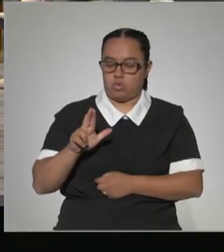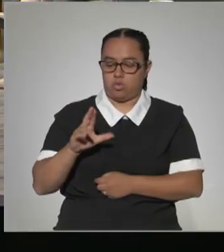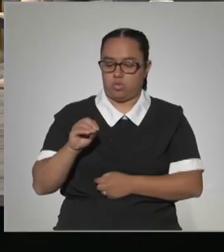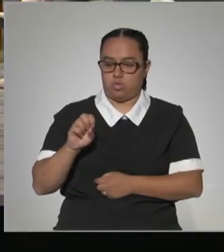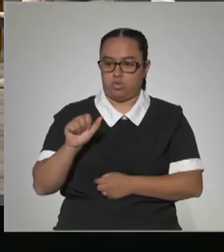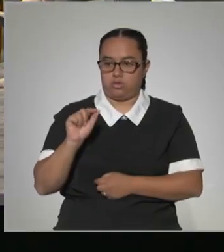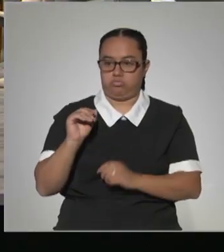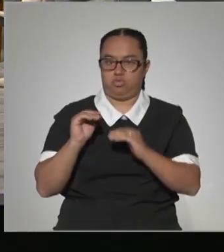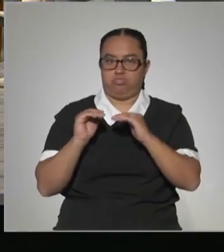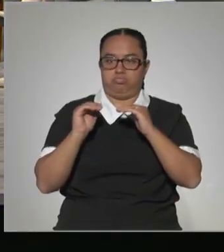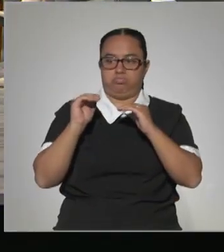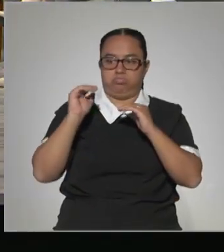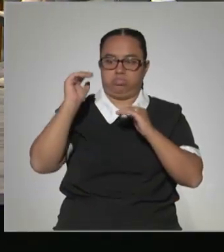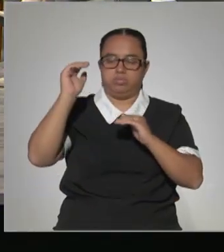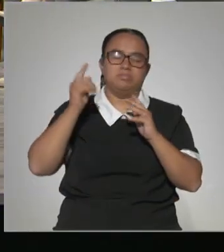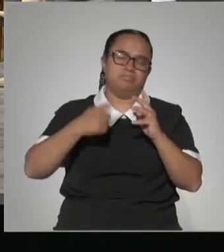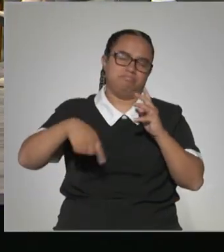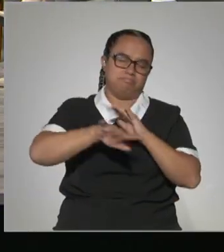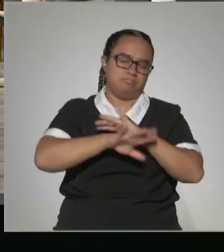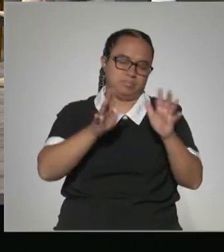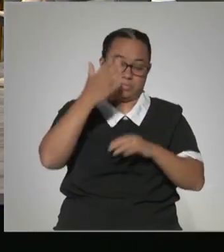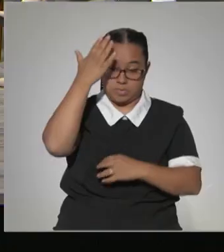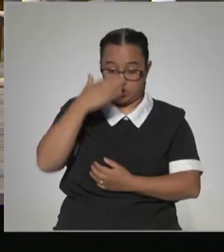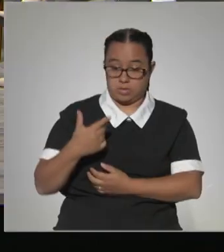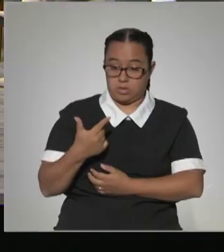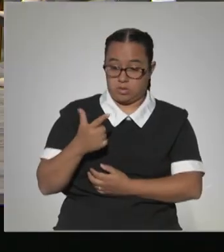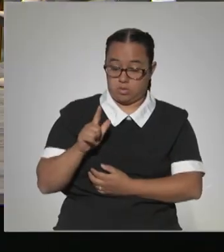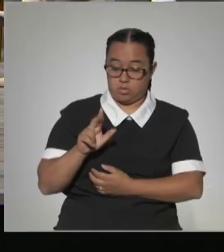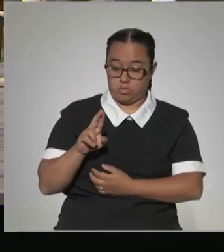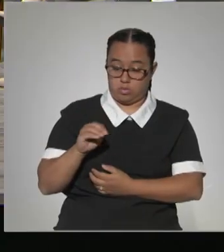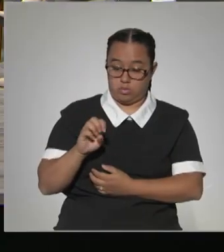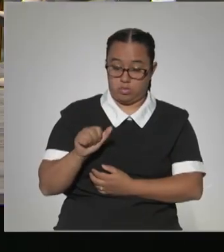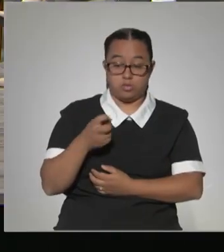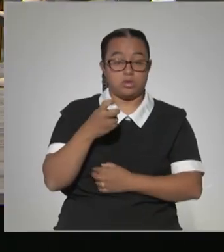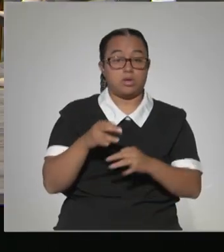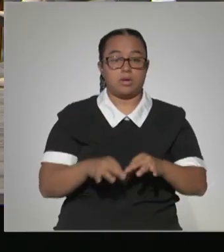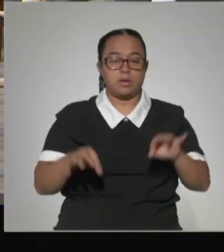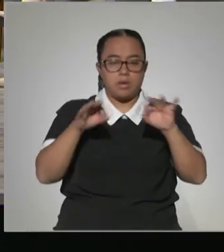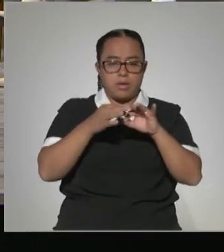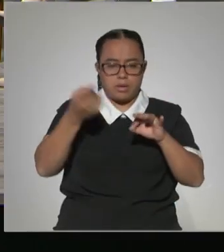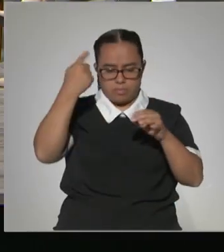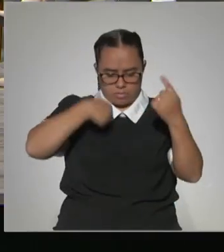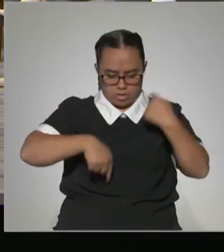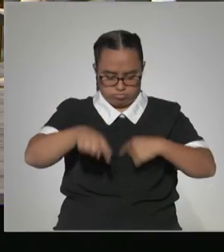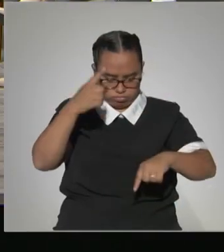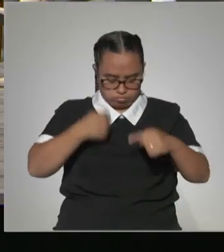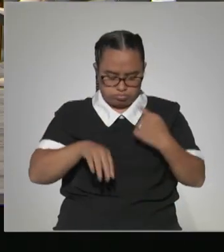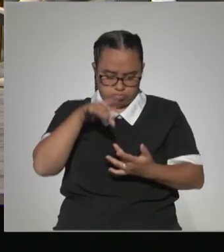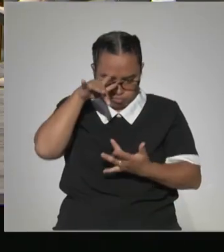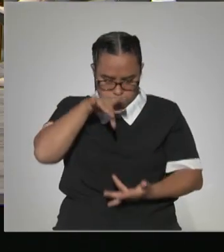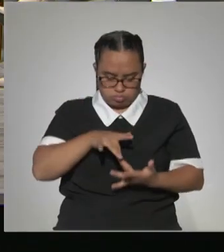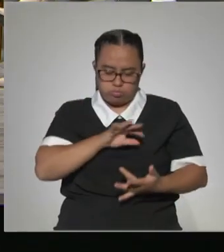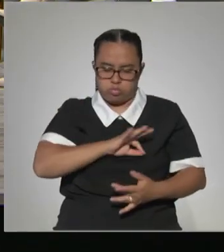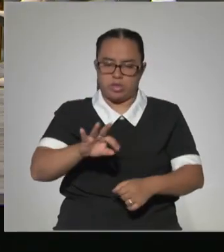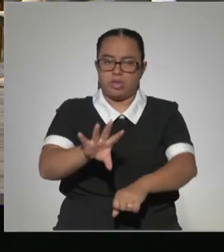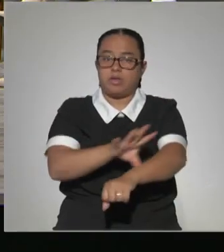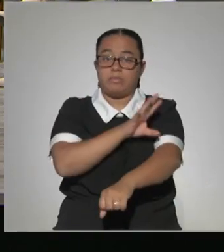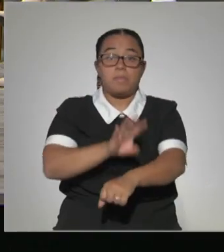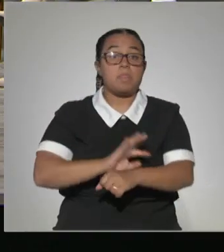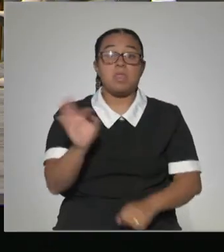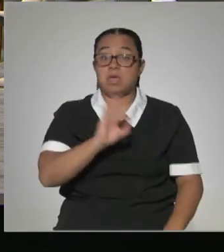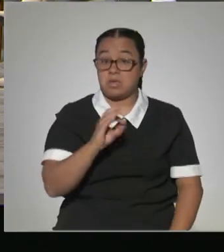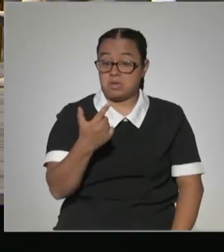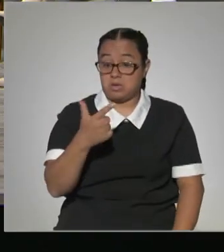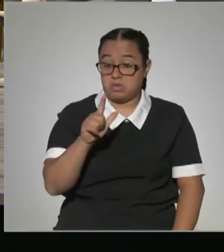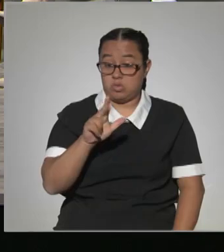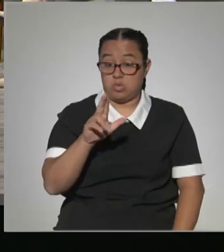Y para que, como sabemos todos y todas, la glucosa es importante para que las células funcionen, tengan energía. Sin glucosa, pues básicamente no podemos